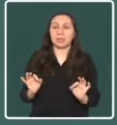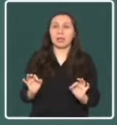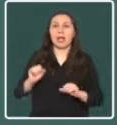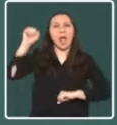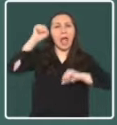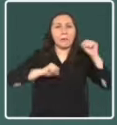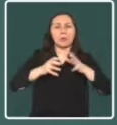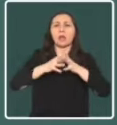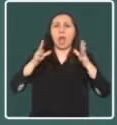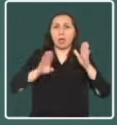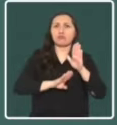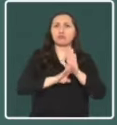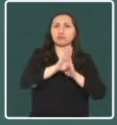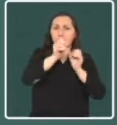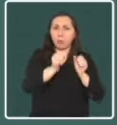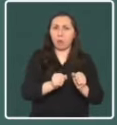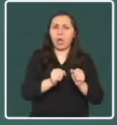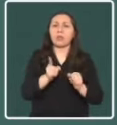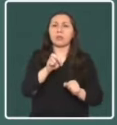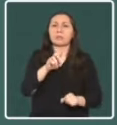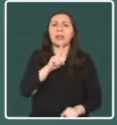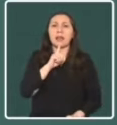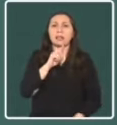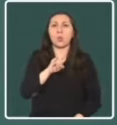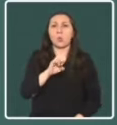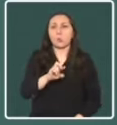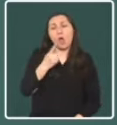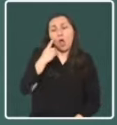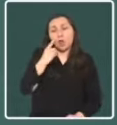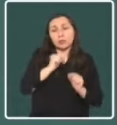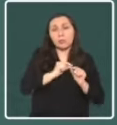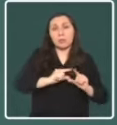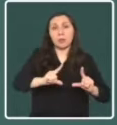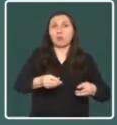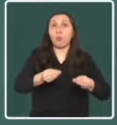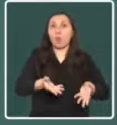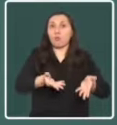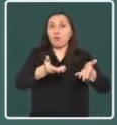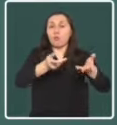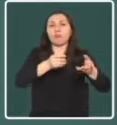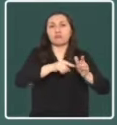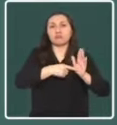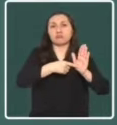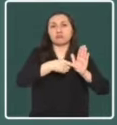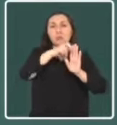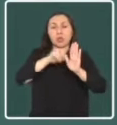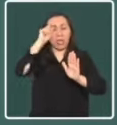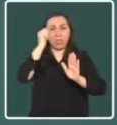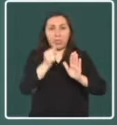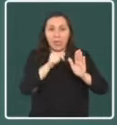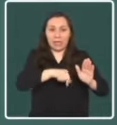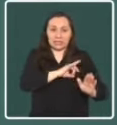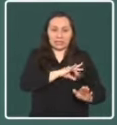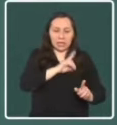para empresas con alto potencial de crecimiento y startups. Conocemos casos de emprendimientos exitosos que están llevando proyectos desde ideas originadas